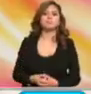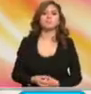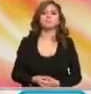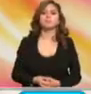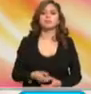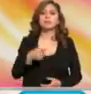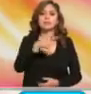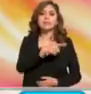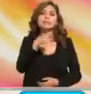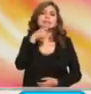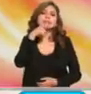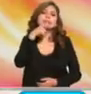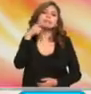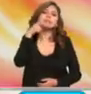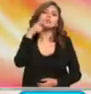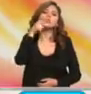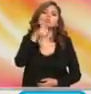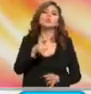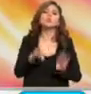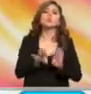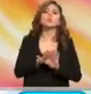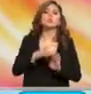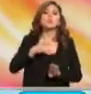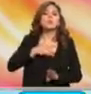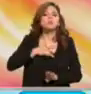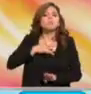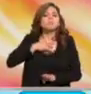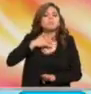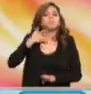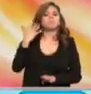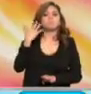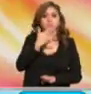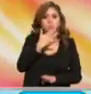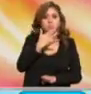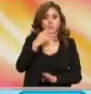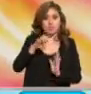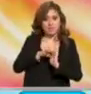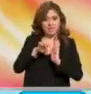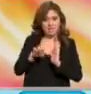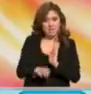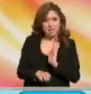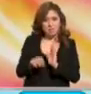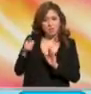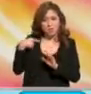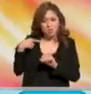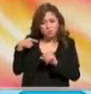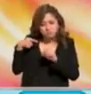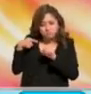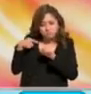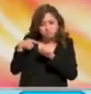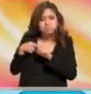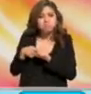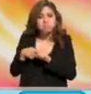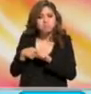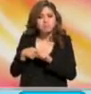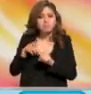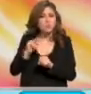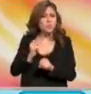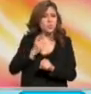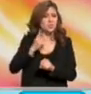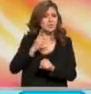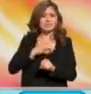sexualidad representa placer. ¿Cómo es que pueden algunas personas sentir algo completamente diferente a